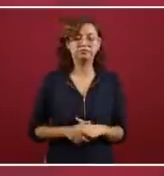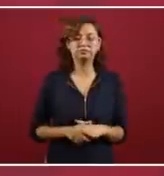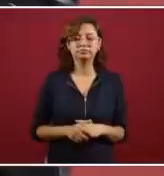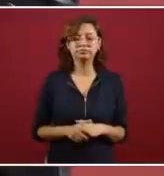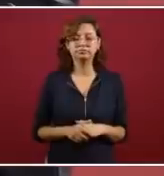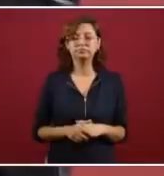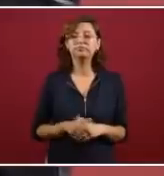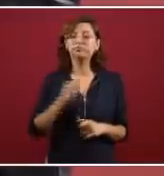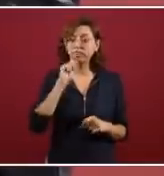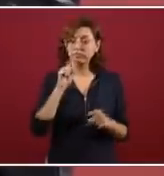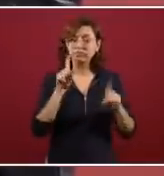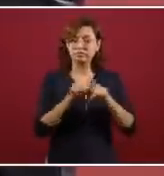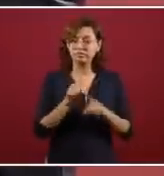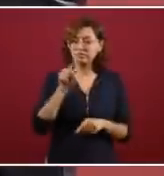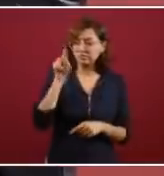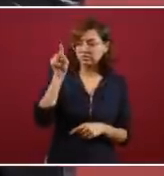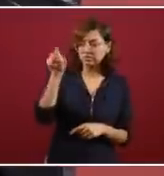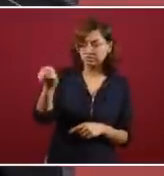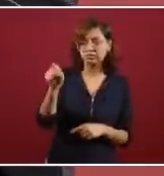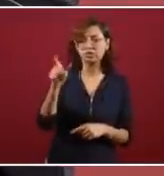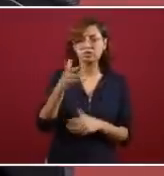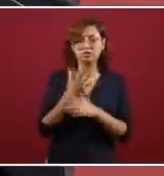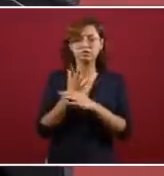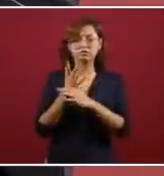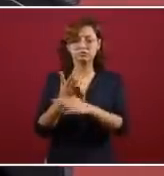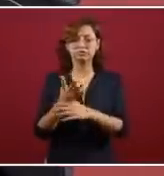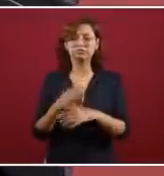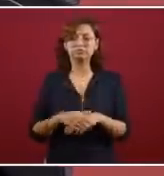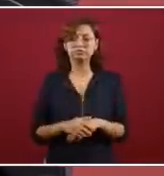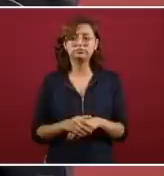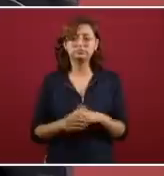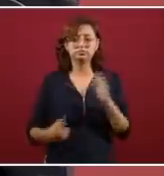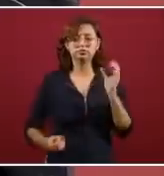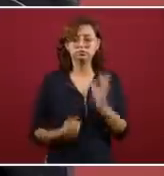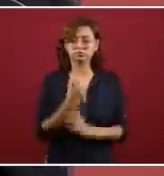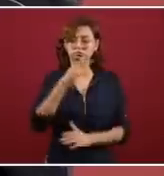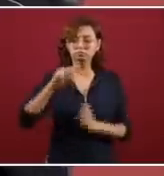esto otro, esta nueva visión, sí.